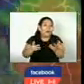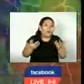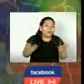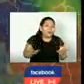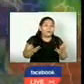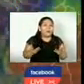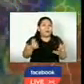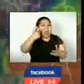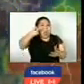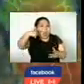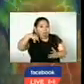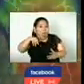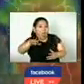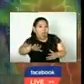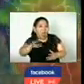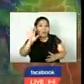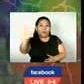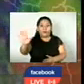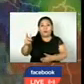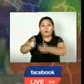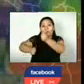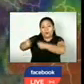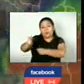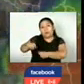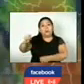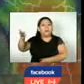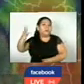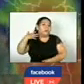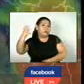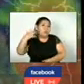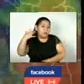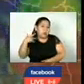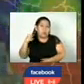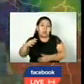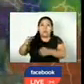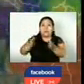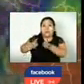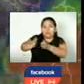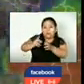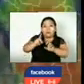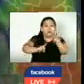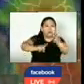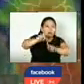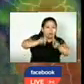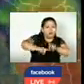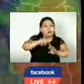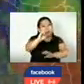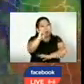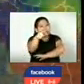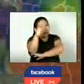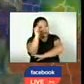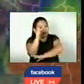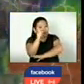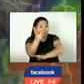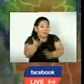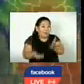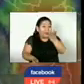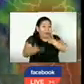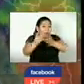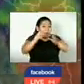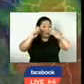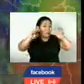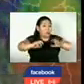eléctrica por ejemplo al norte de Usulután y San Miguel Chubasco sobre Cabaña Santa Ana y el norte de la Libertad con posible